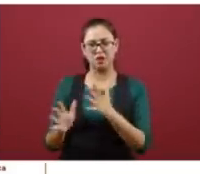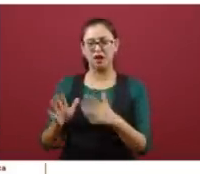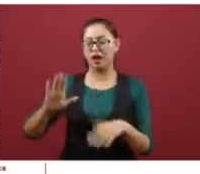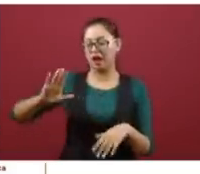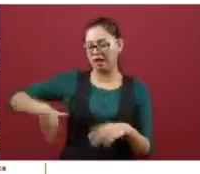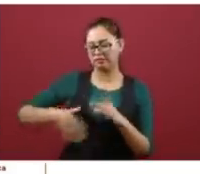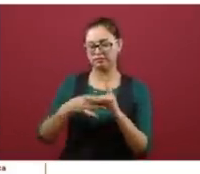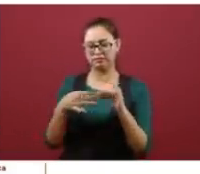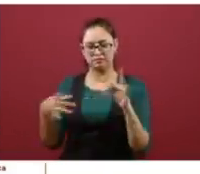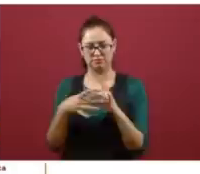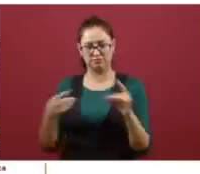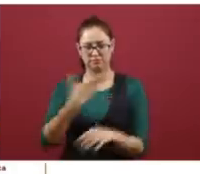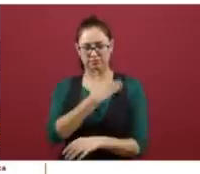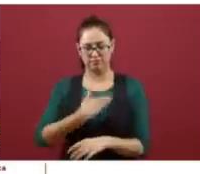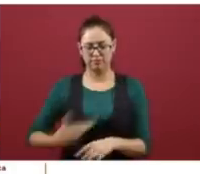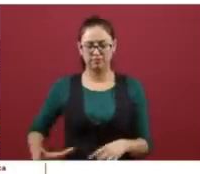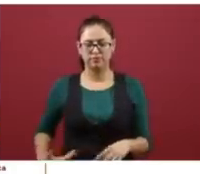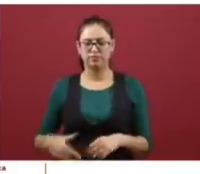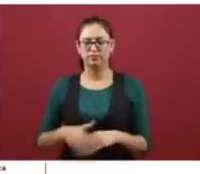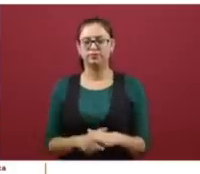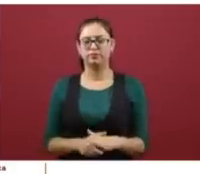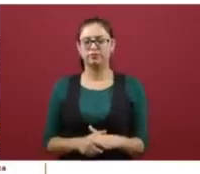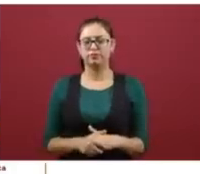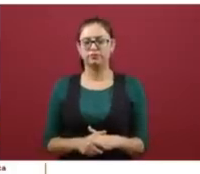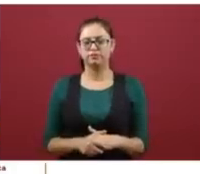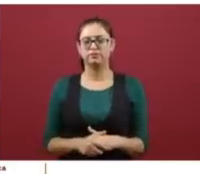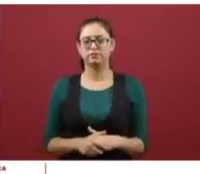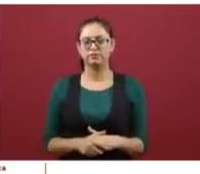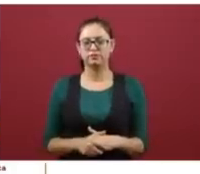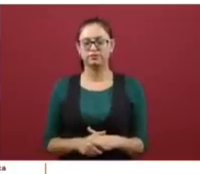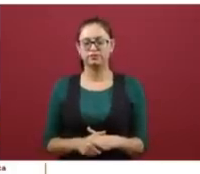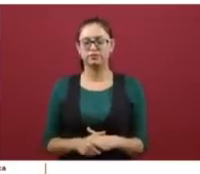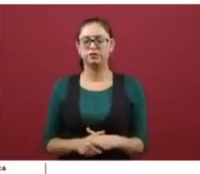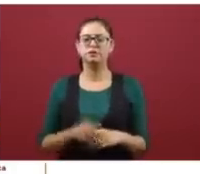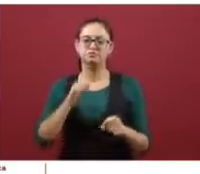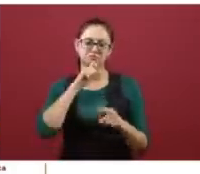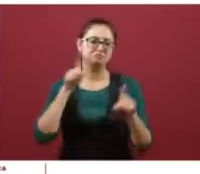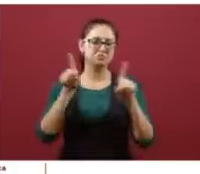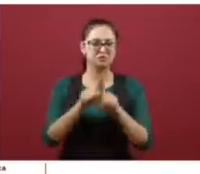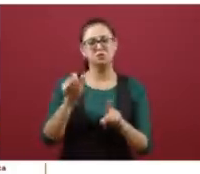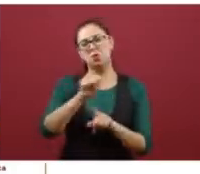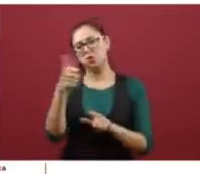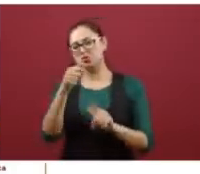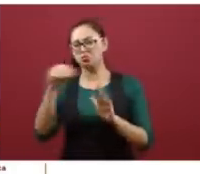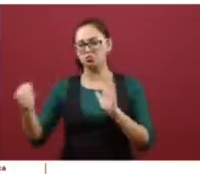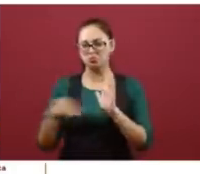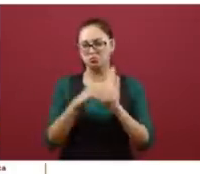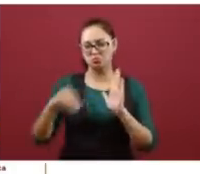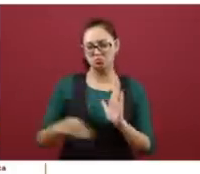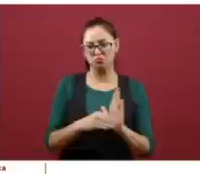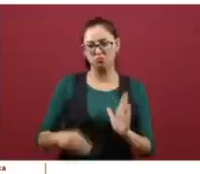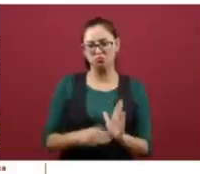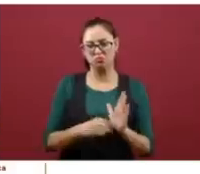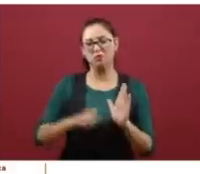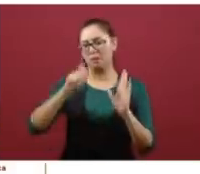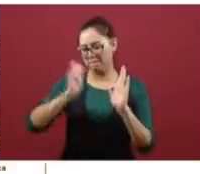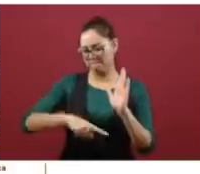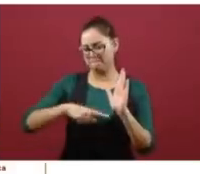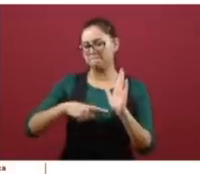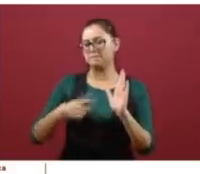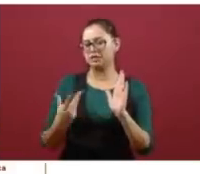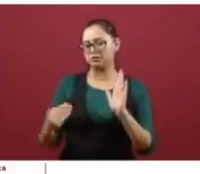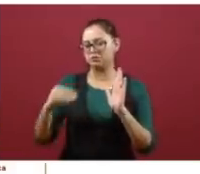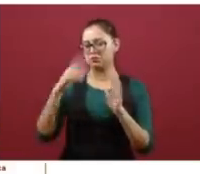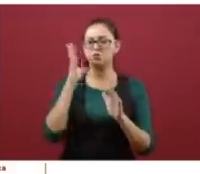la lesión presidente el y también añadieron algunos otros en la misma el